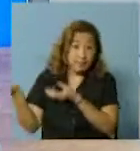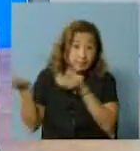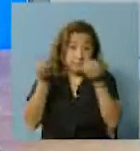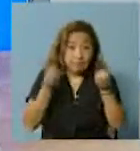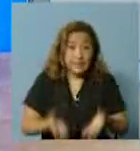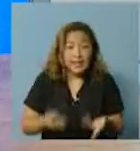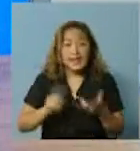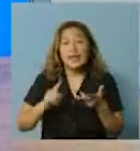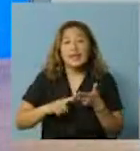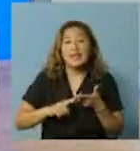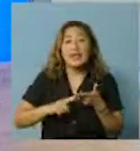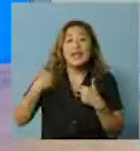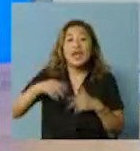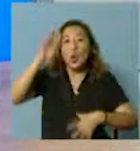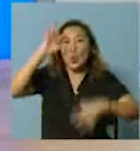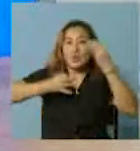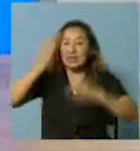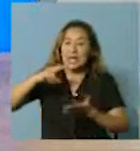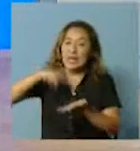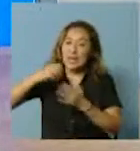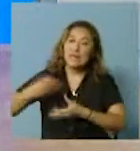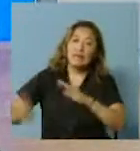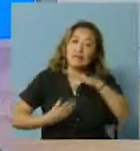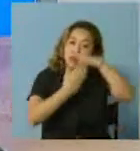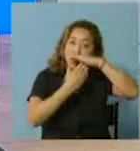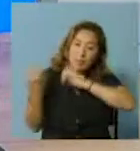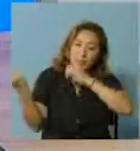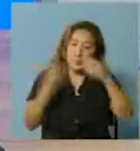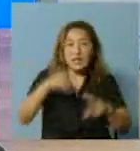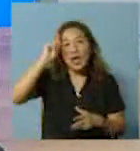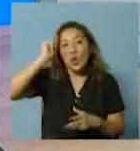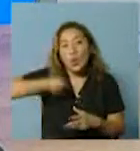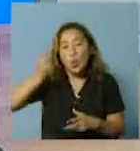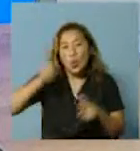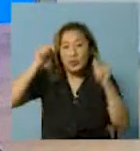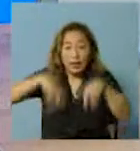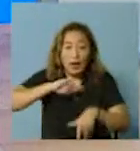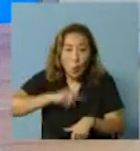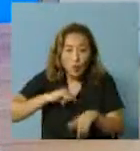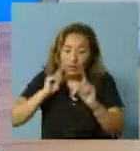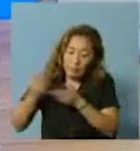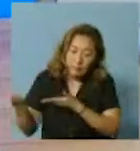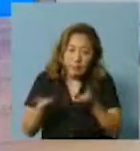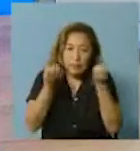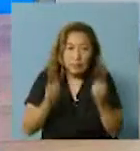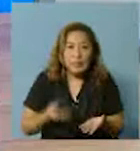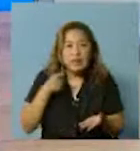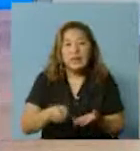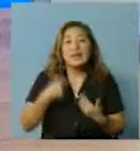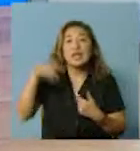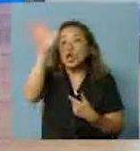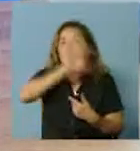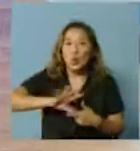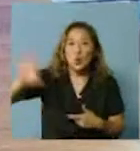miembros de la corte suprema de justicia es alta como así también jueces y fiscales federales de acá de jujuy y también de la provincia